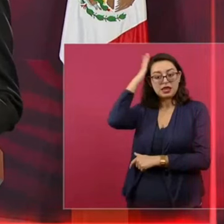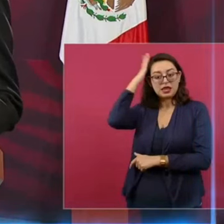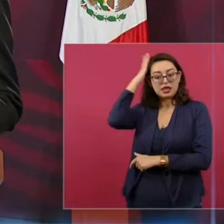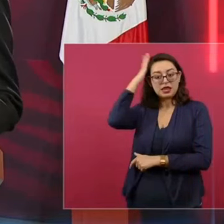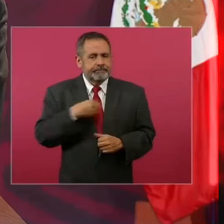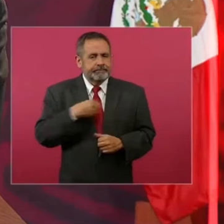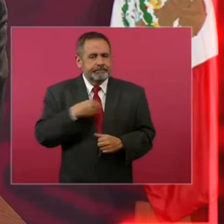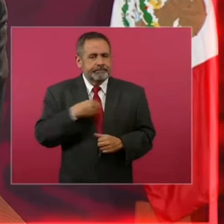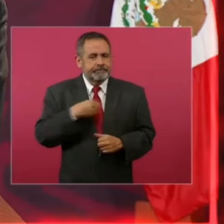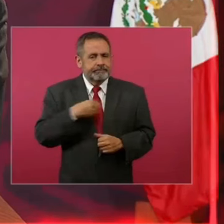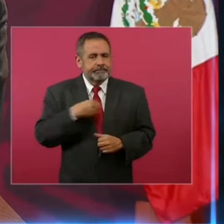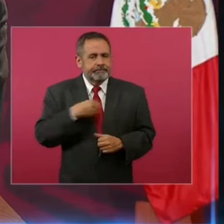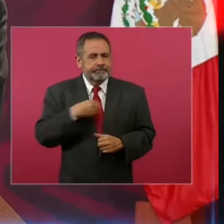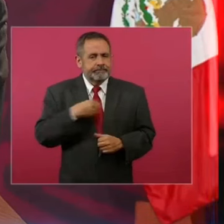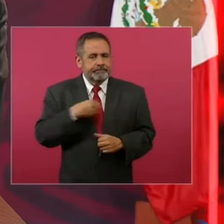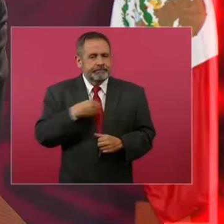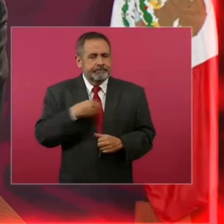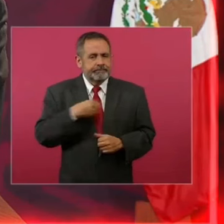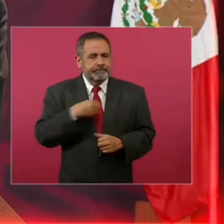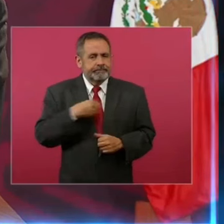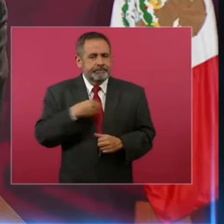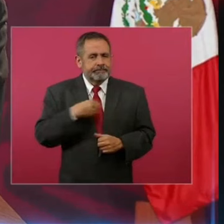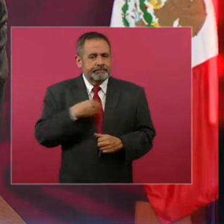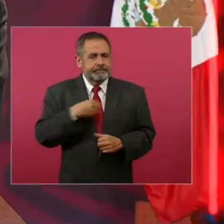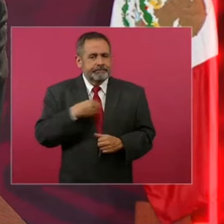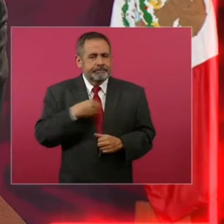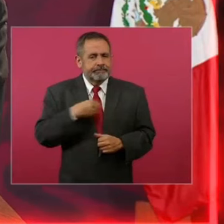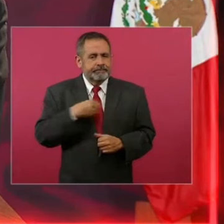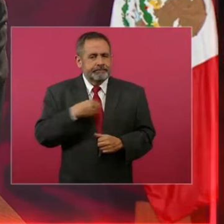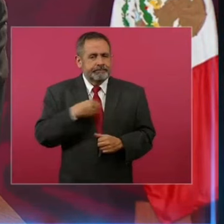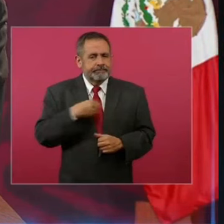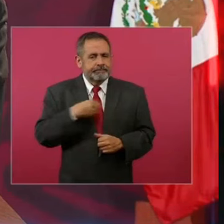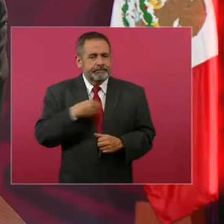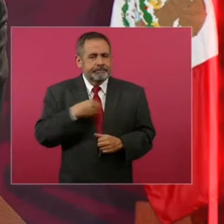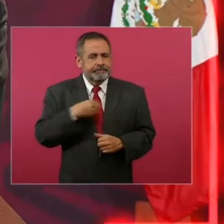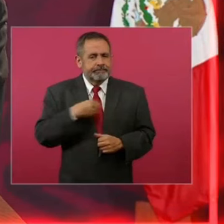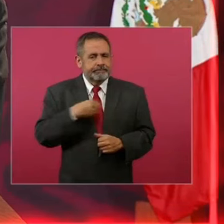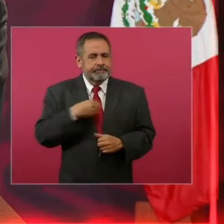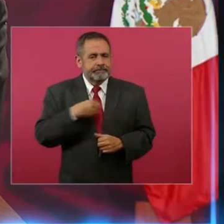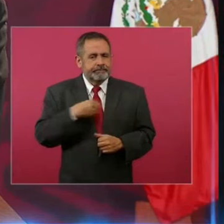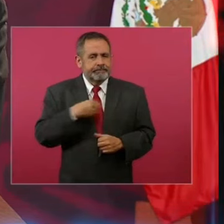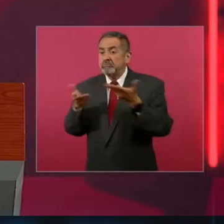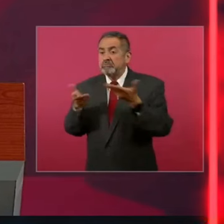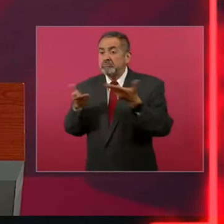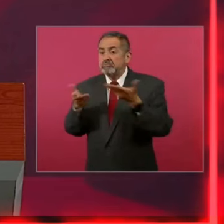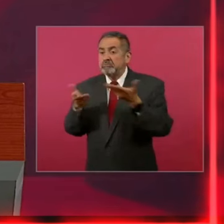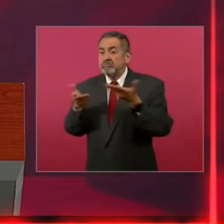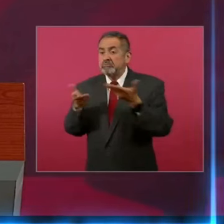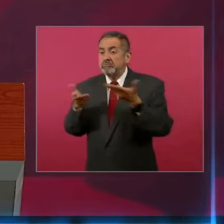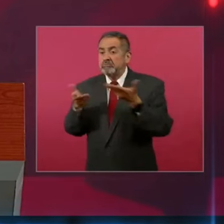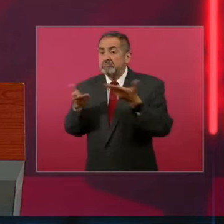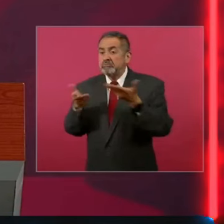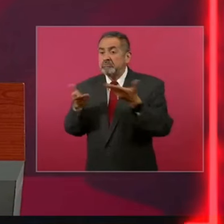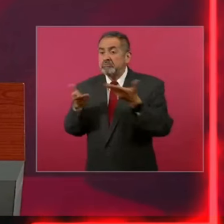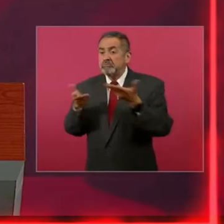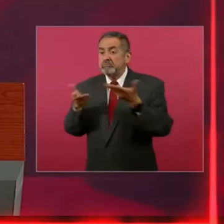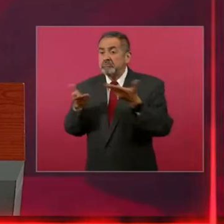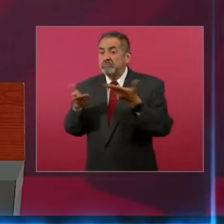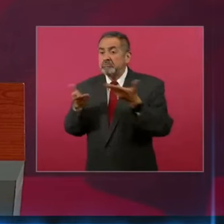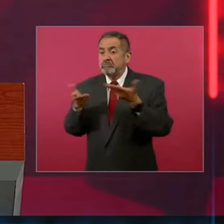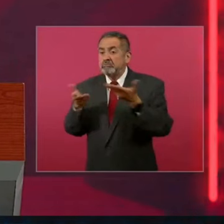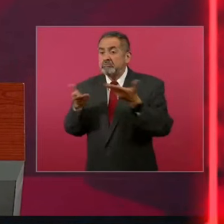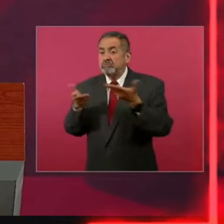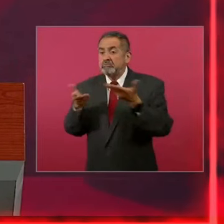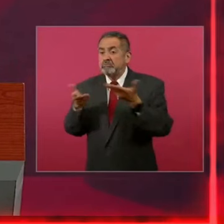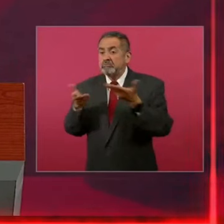inflando demasiado a Xóchitl Gálvez. Ahora quieren engañar al pueblo. Antes se habían colocado la